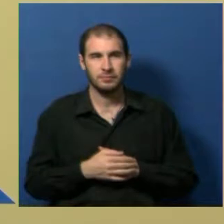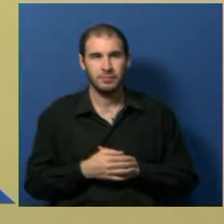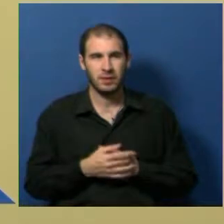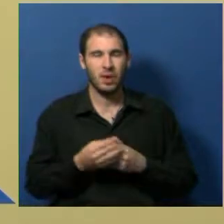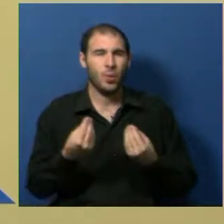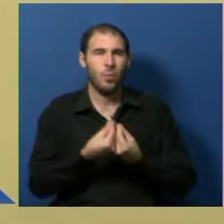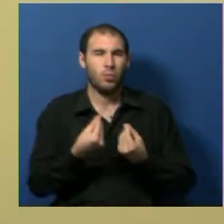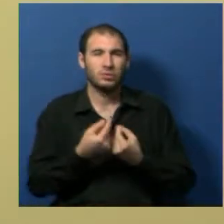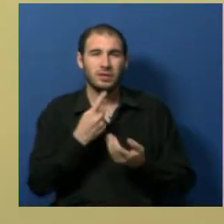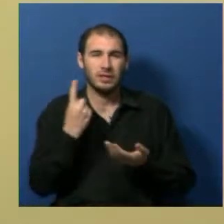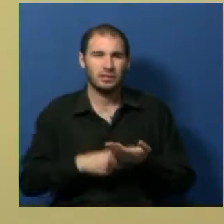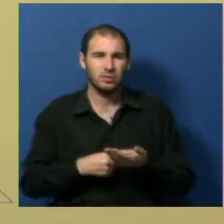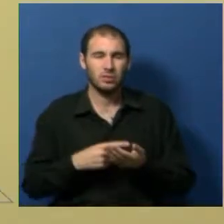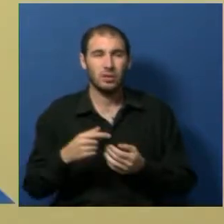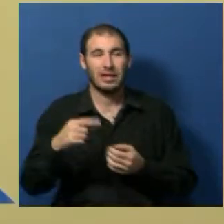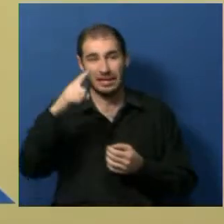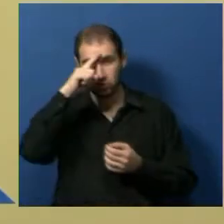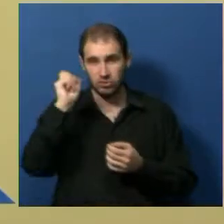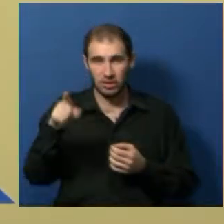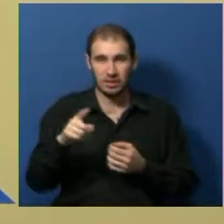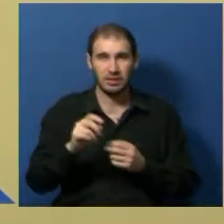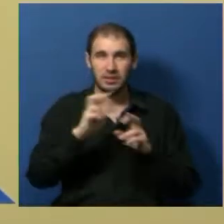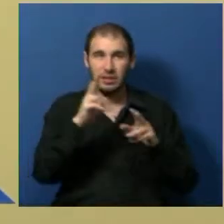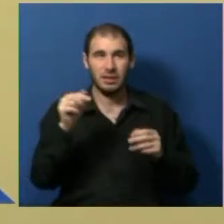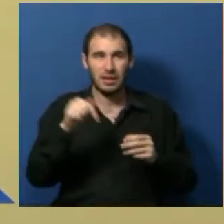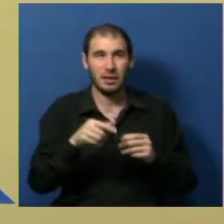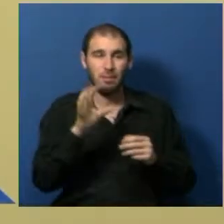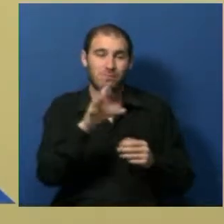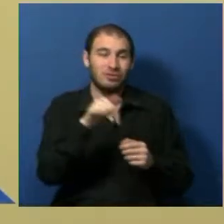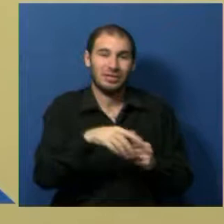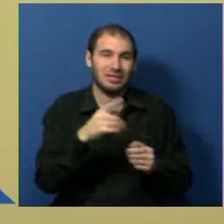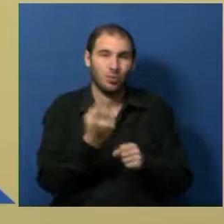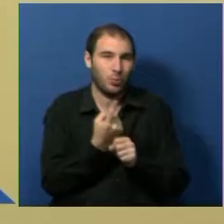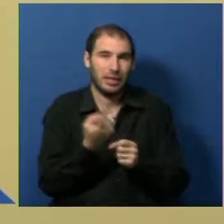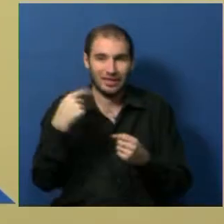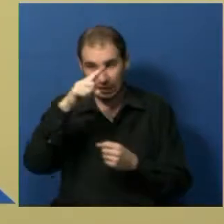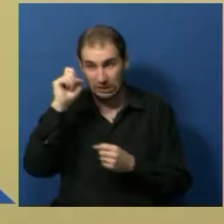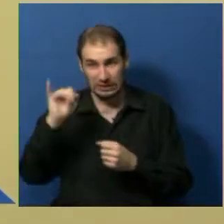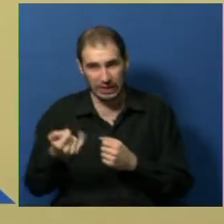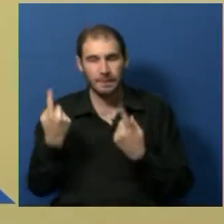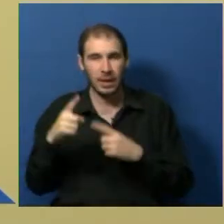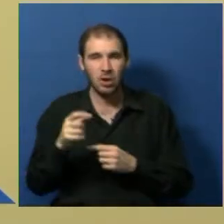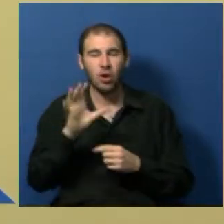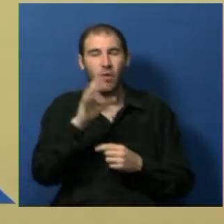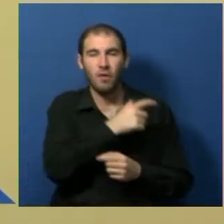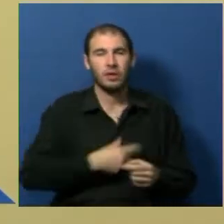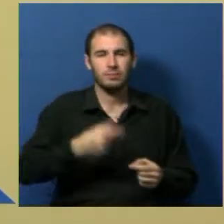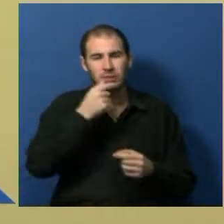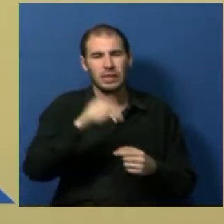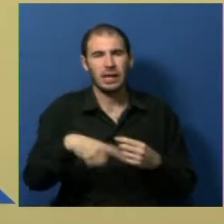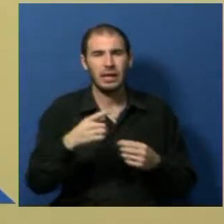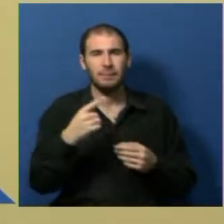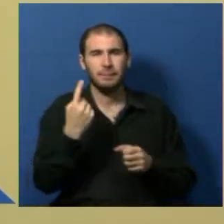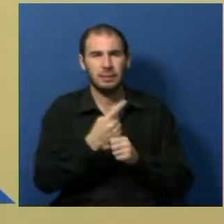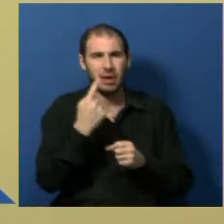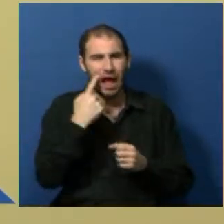parte, digamos, de medidas vienen por parte de la Nación, de temas que no podemos tocar a nivel provincial, pero el gobierno, digamos, provincial lo que sí tiene que ver es qué